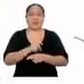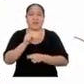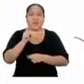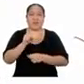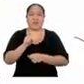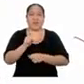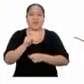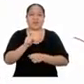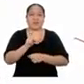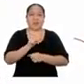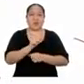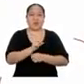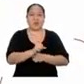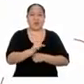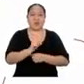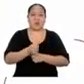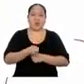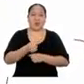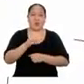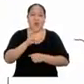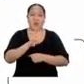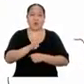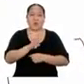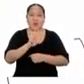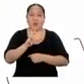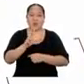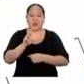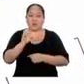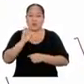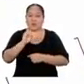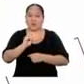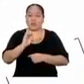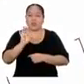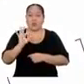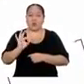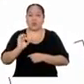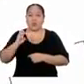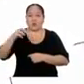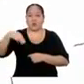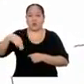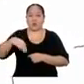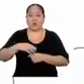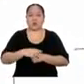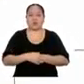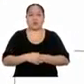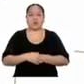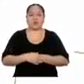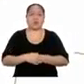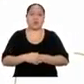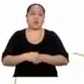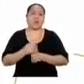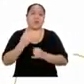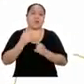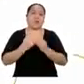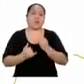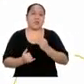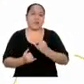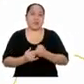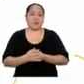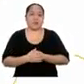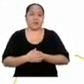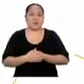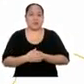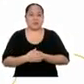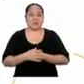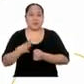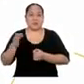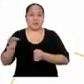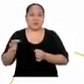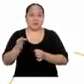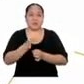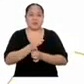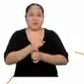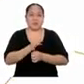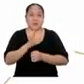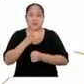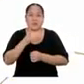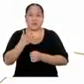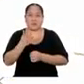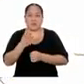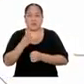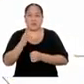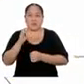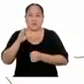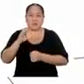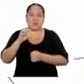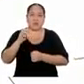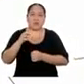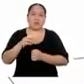es 1,4309 metros. Finalmente, por conveniencia, tomaremos una aproximación al